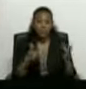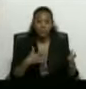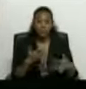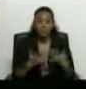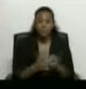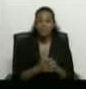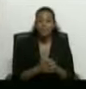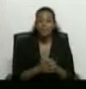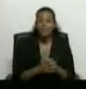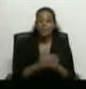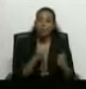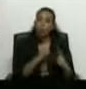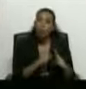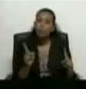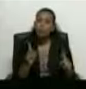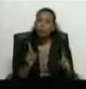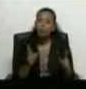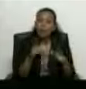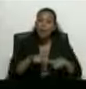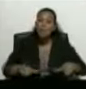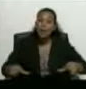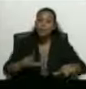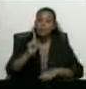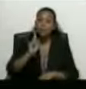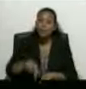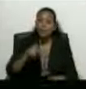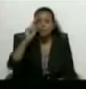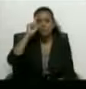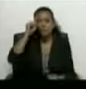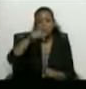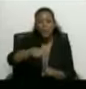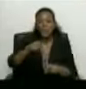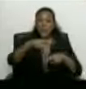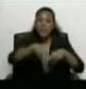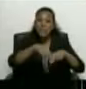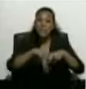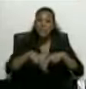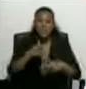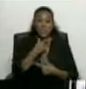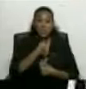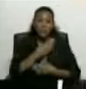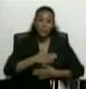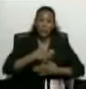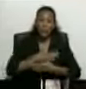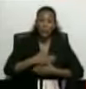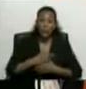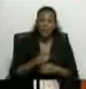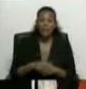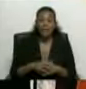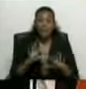actividad. Por otra parte, un espacio también dedicado para los más pequeños de la casa, y es que